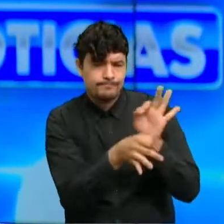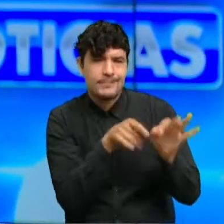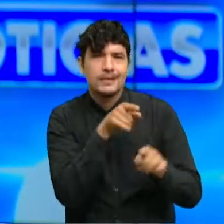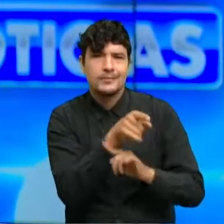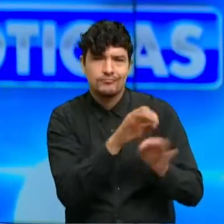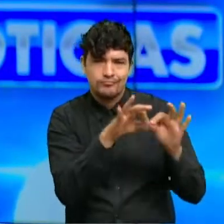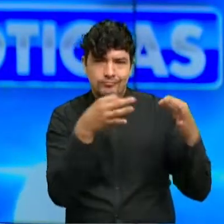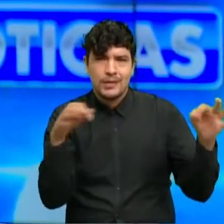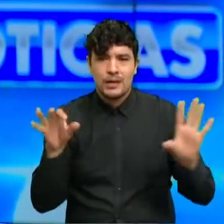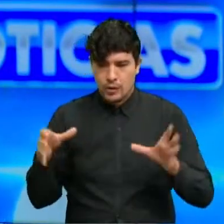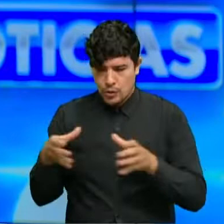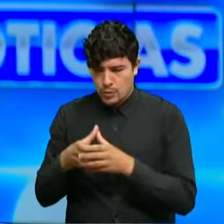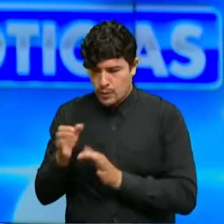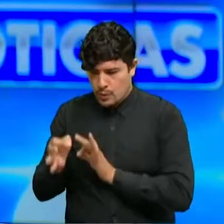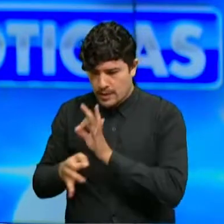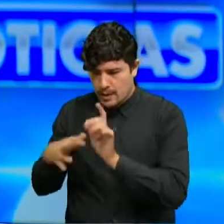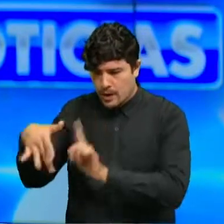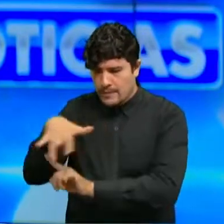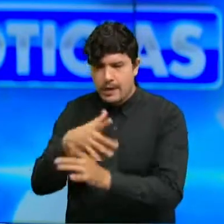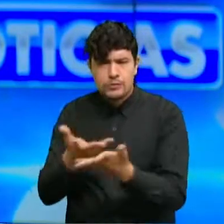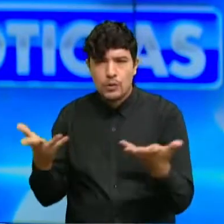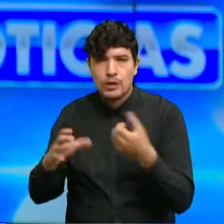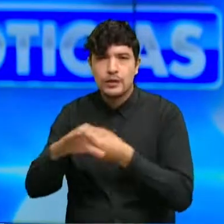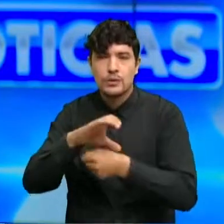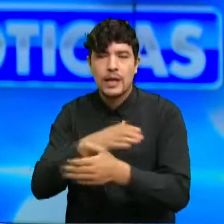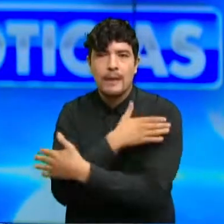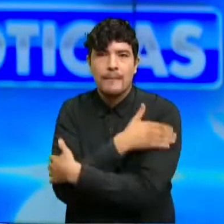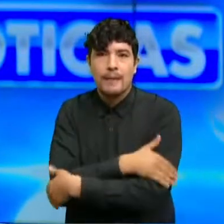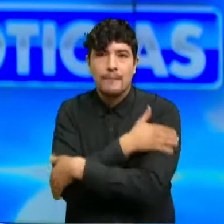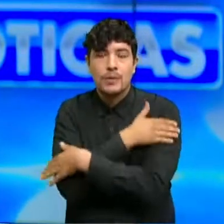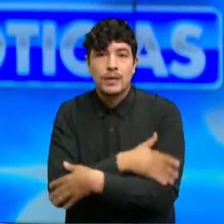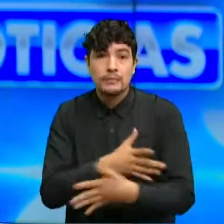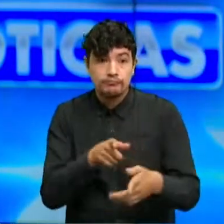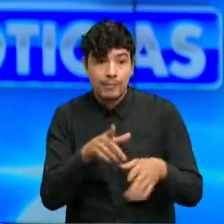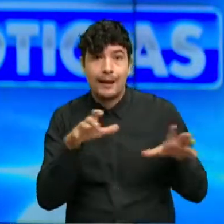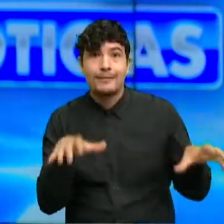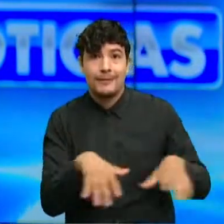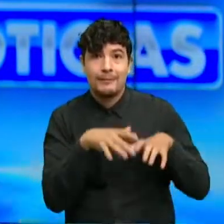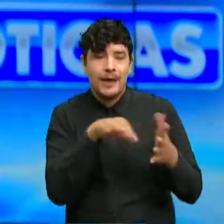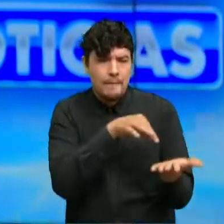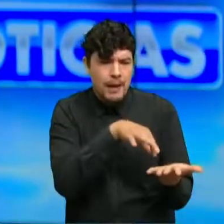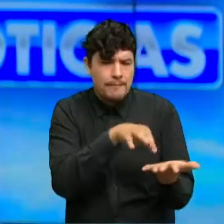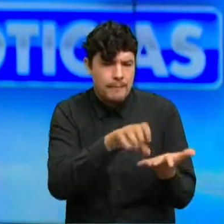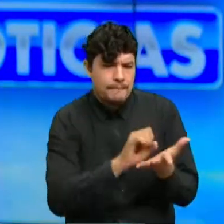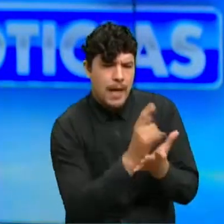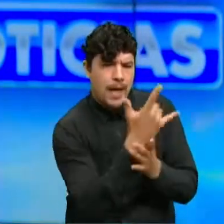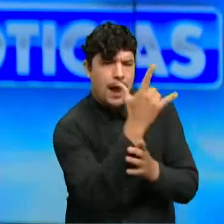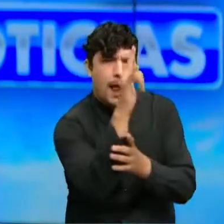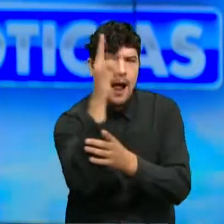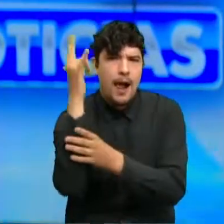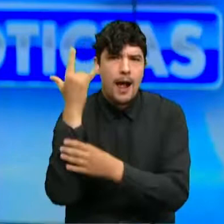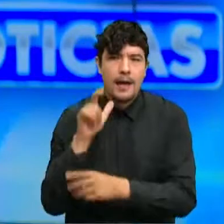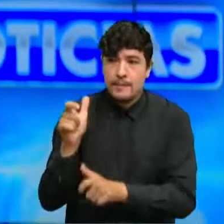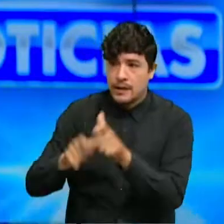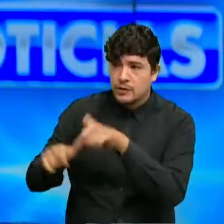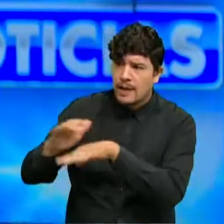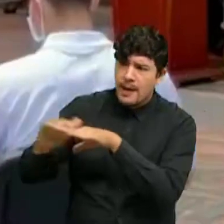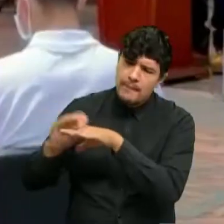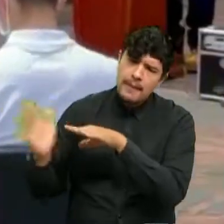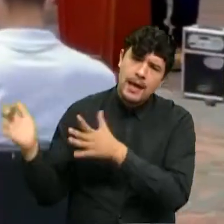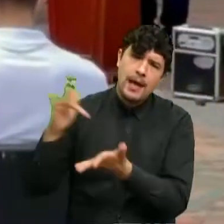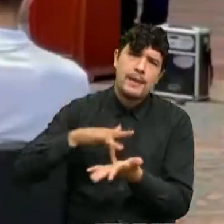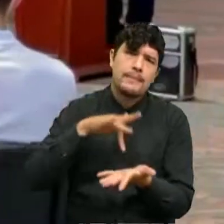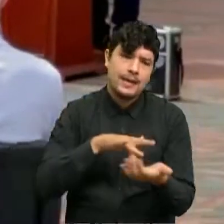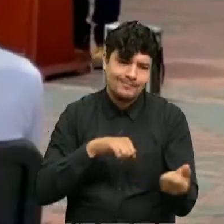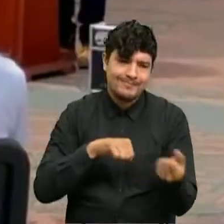grupo de protección ambiental de pamplona con una actividad de siembra de árboles que se realizó la vinculación de más personas en